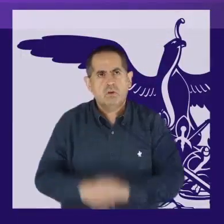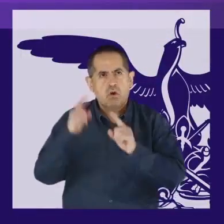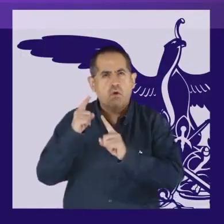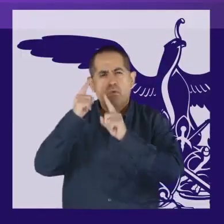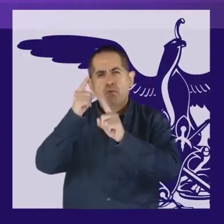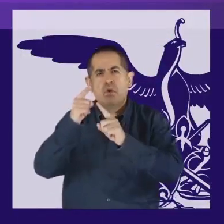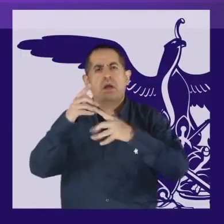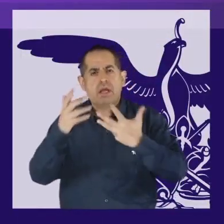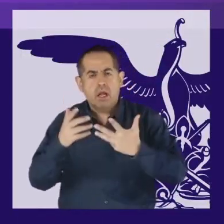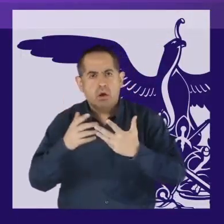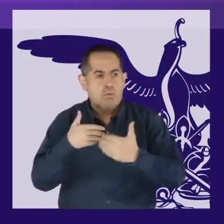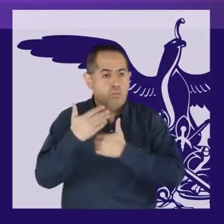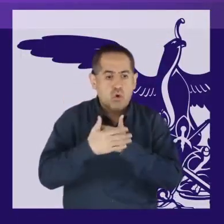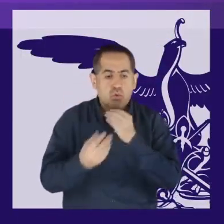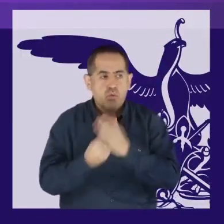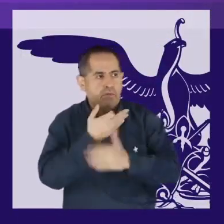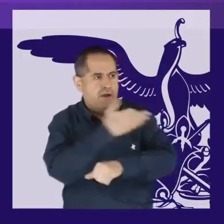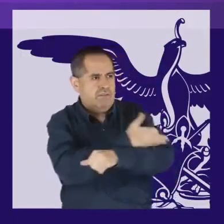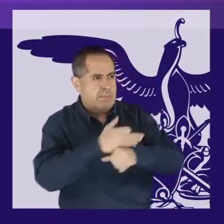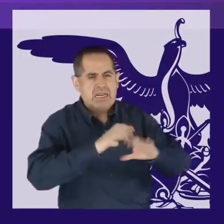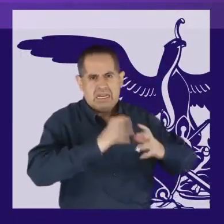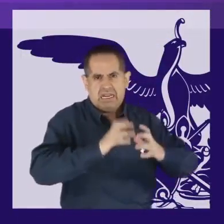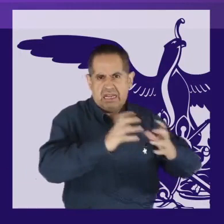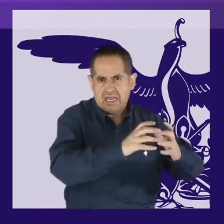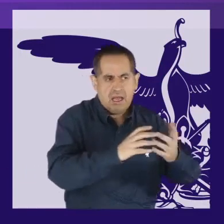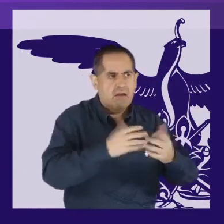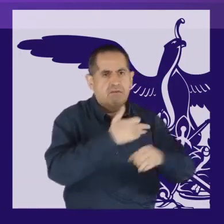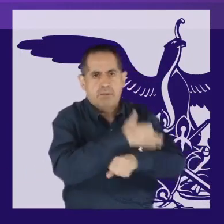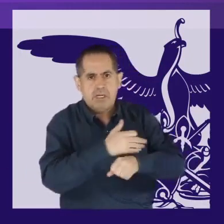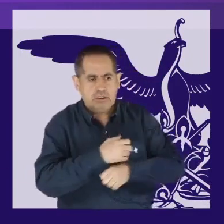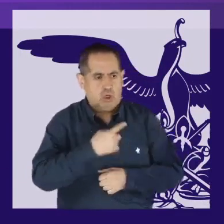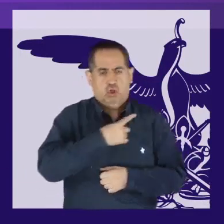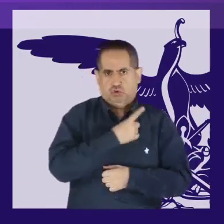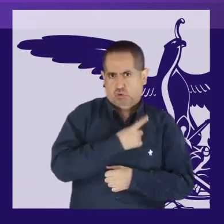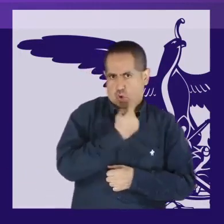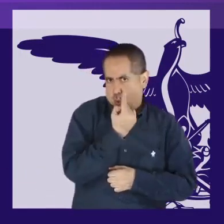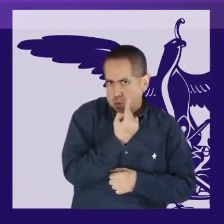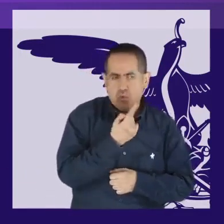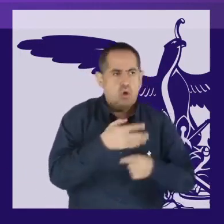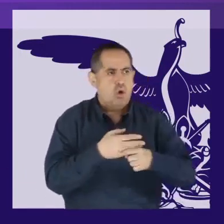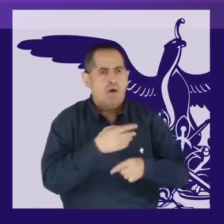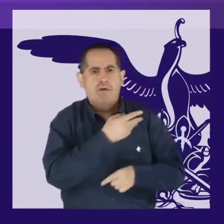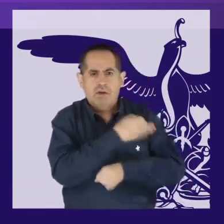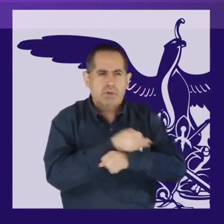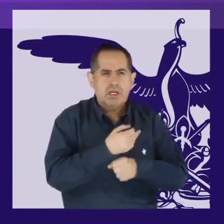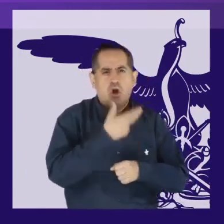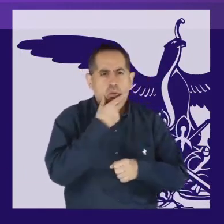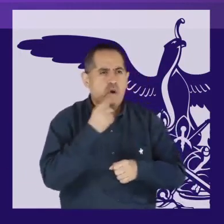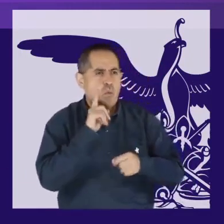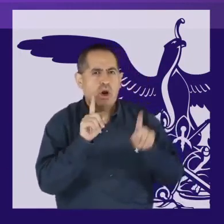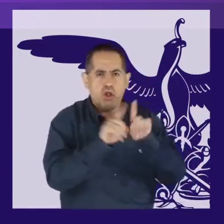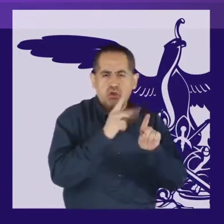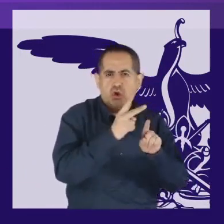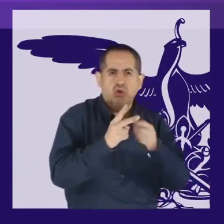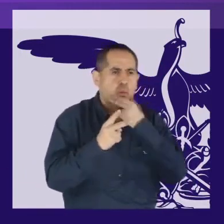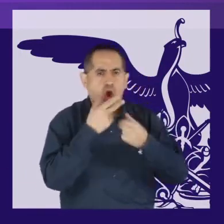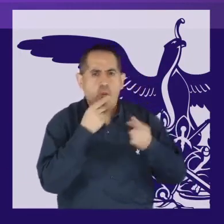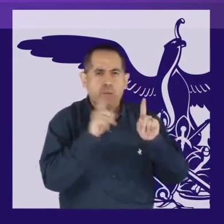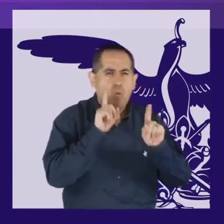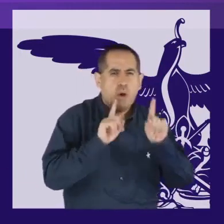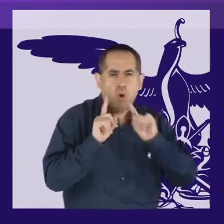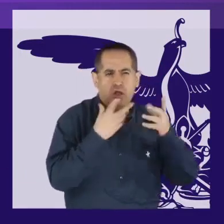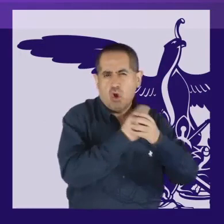¿A qué retos se enfrentan las nuevas configuraciones familiares? Familias monoparentales, homoparentales,